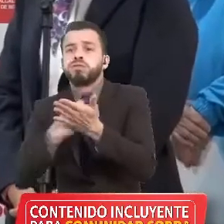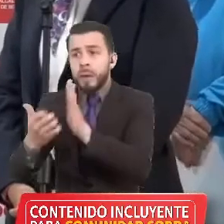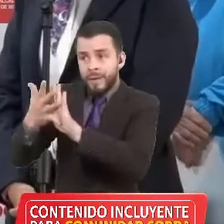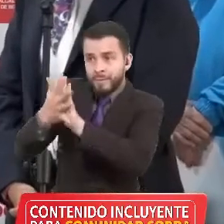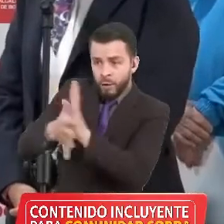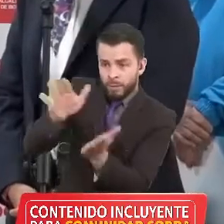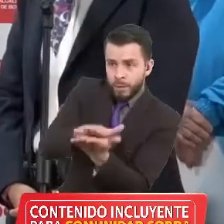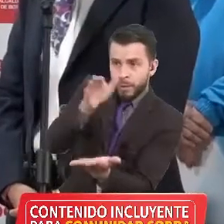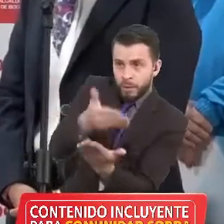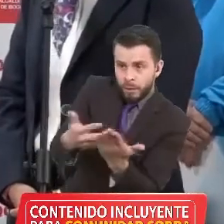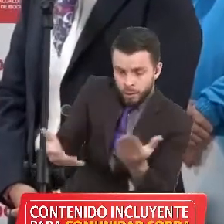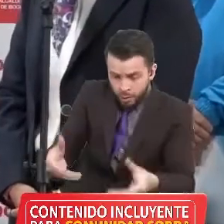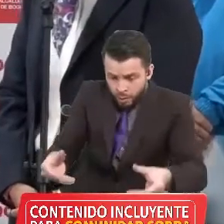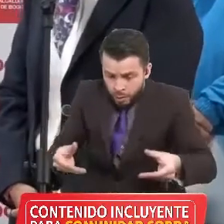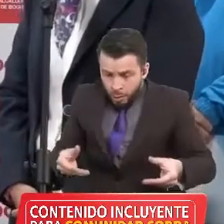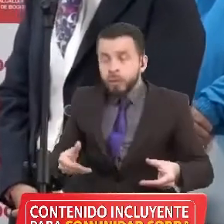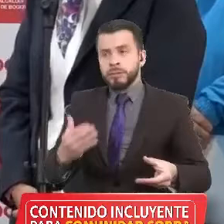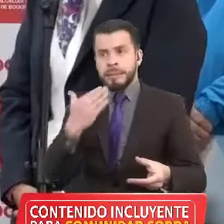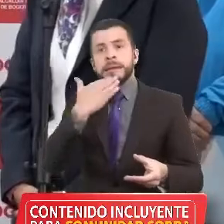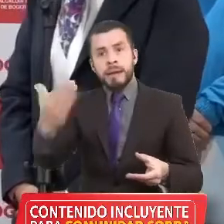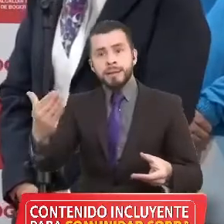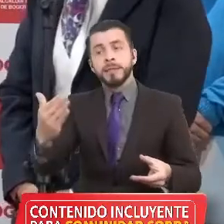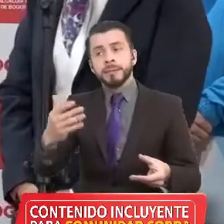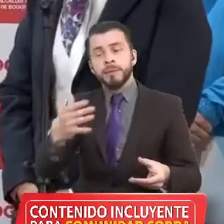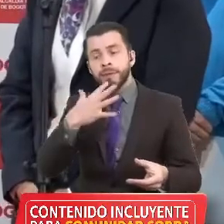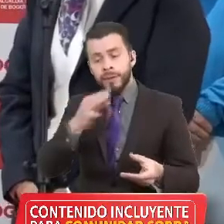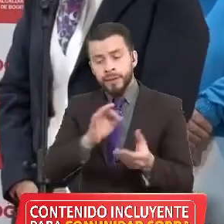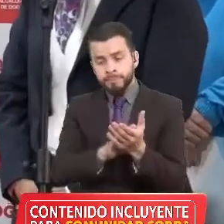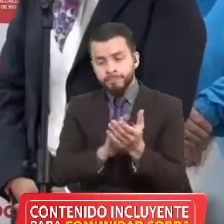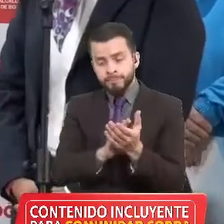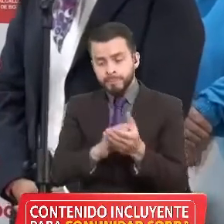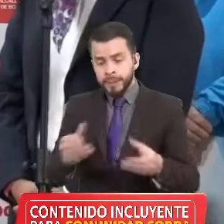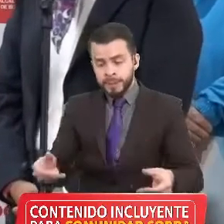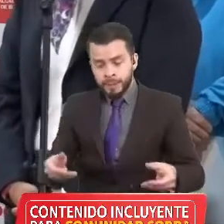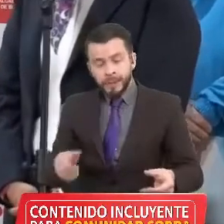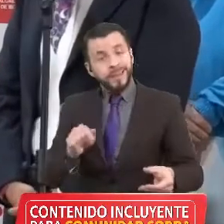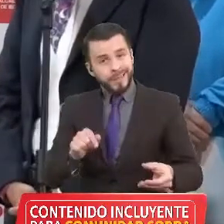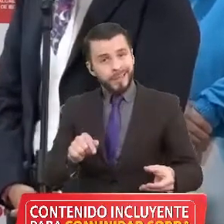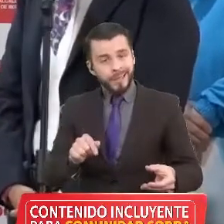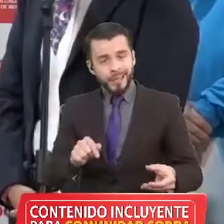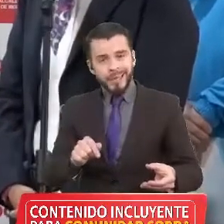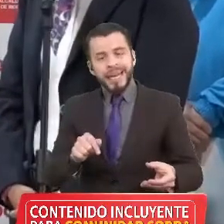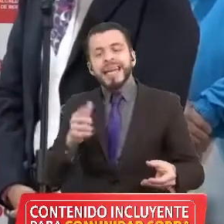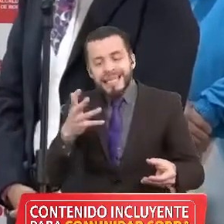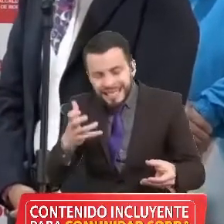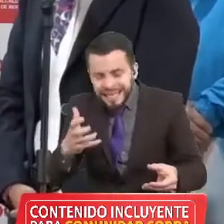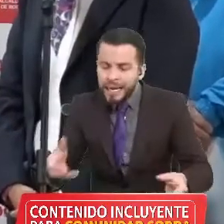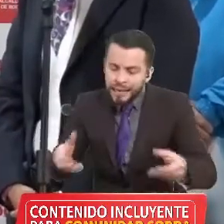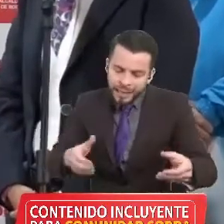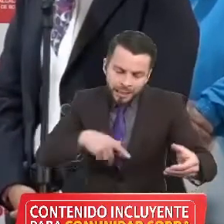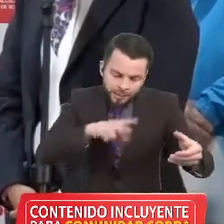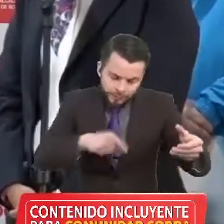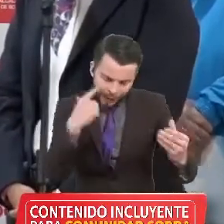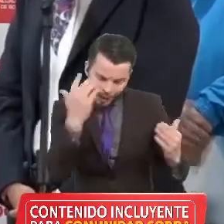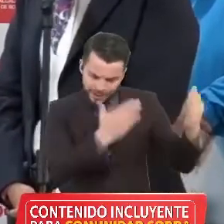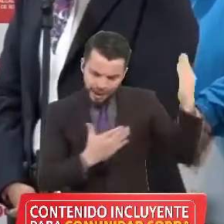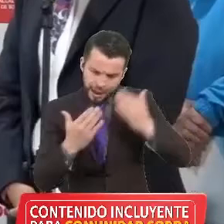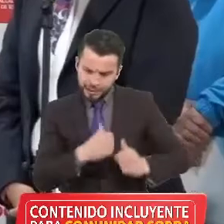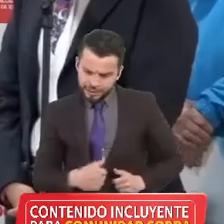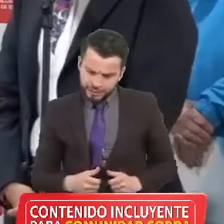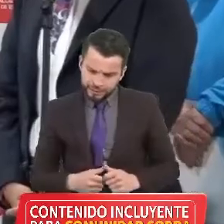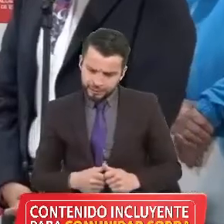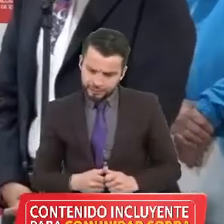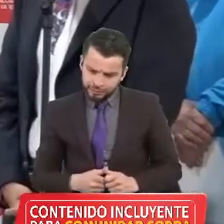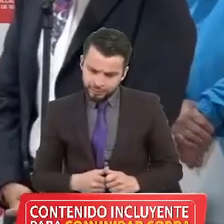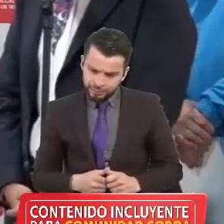los problemas que se presentan en estas movilizaciones que se reconozcan que pueden haber excesos que se reconozca que se puedan